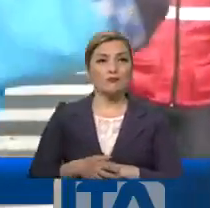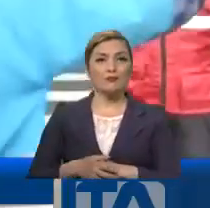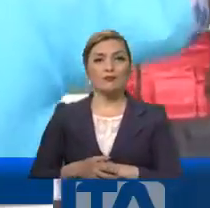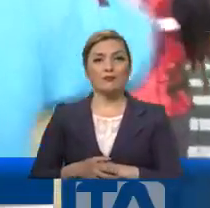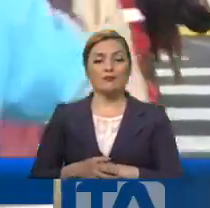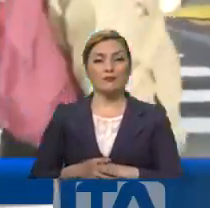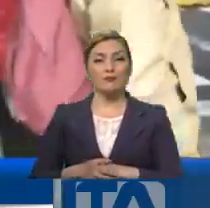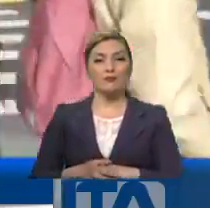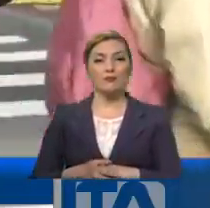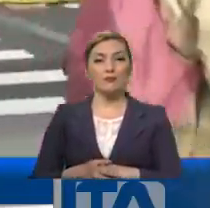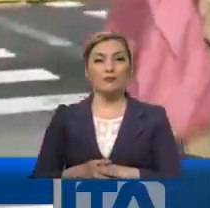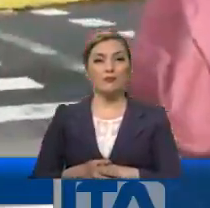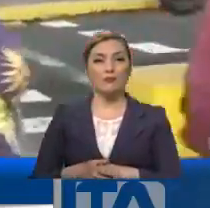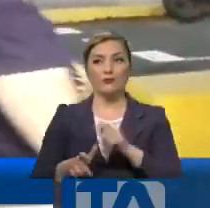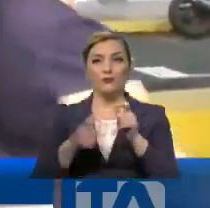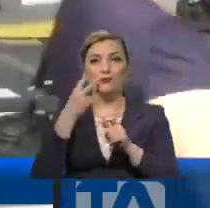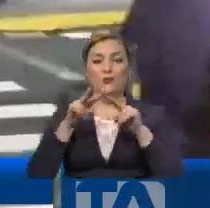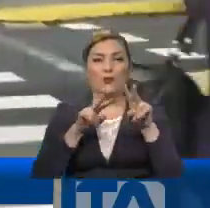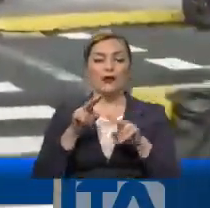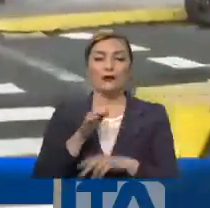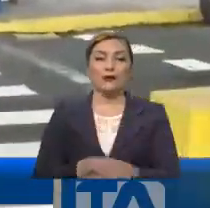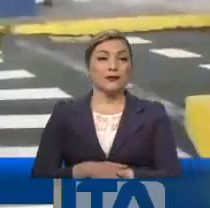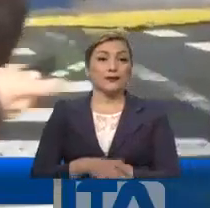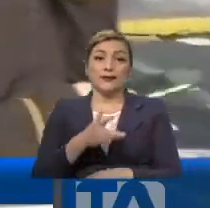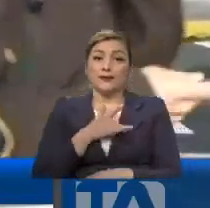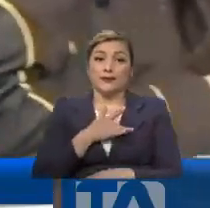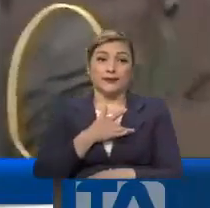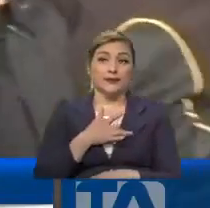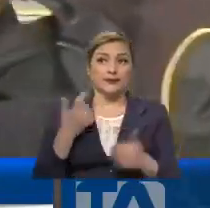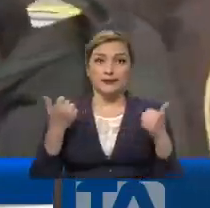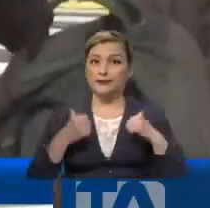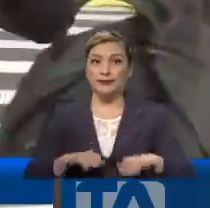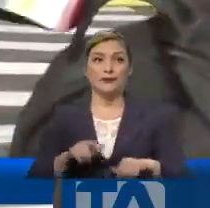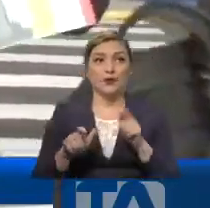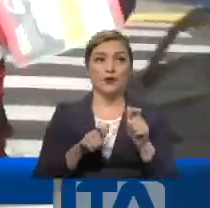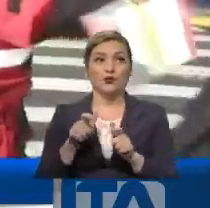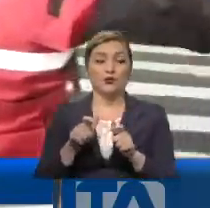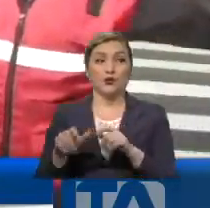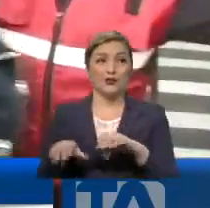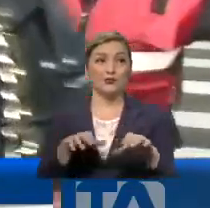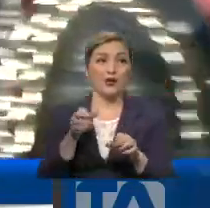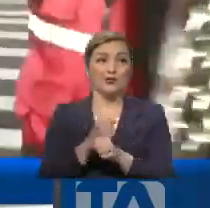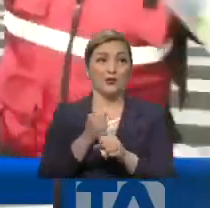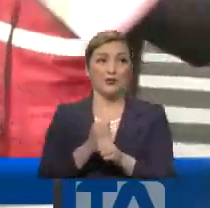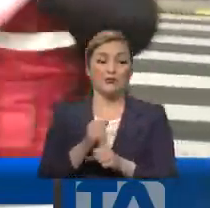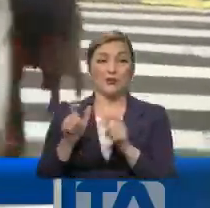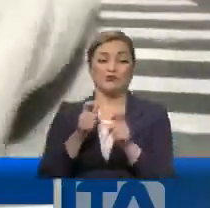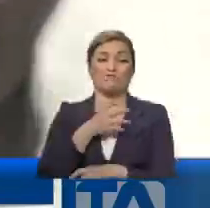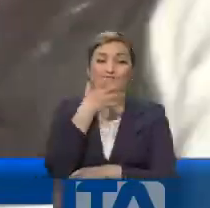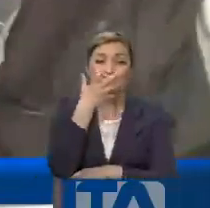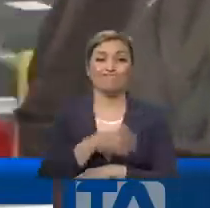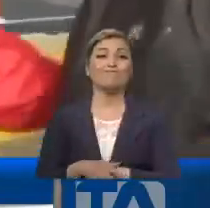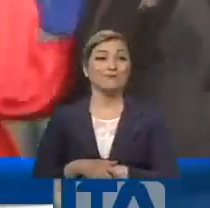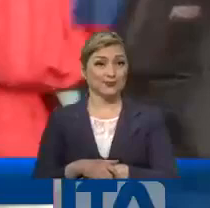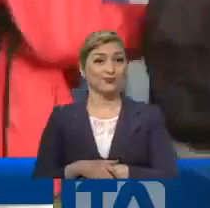estamos desplegados, miramos a la gente y que tristemente no es bien apreciada las actividades que nosotros realizamos.